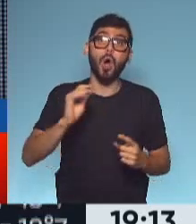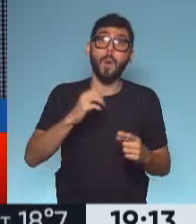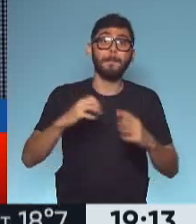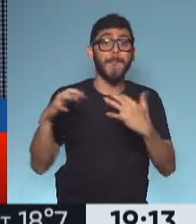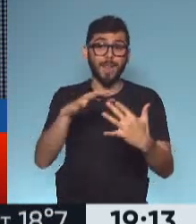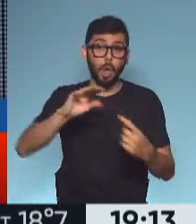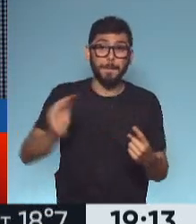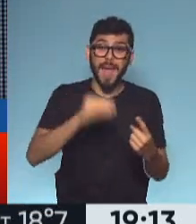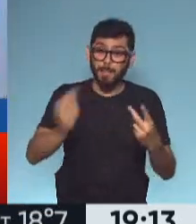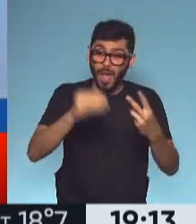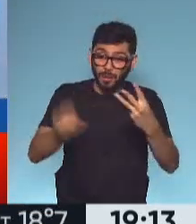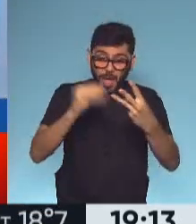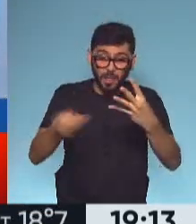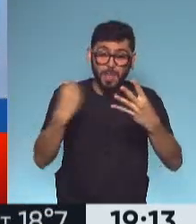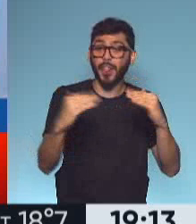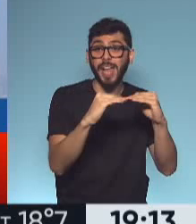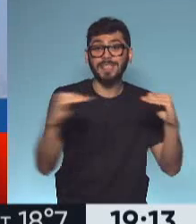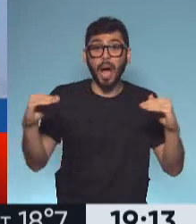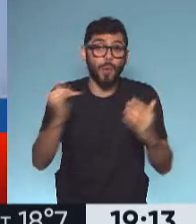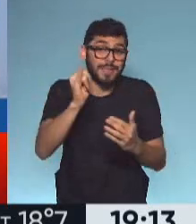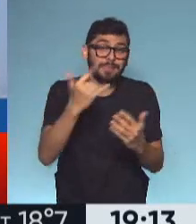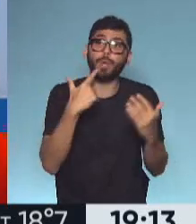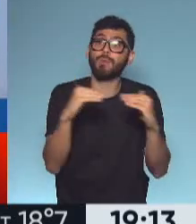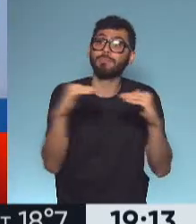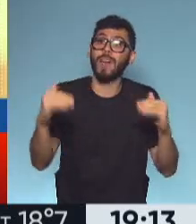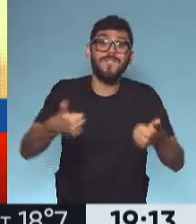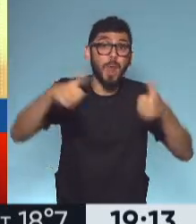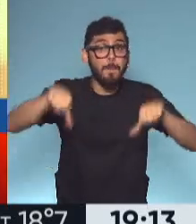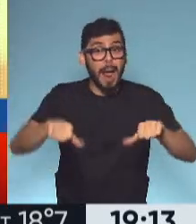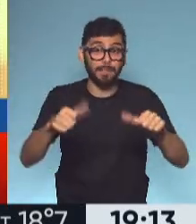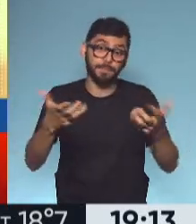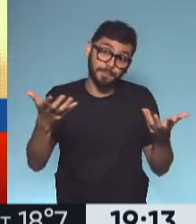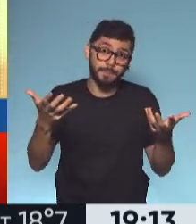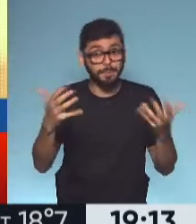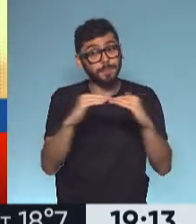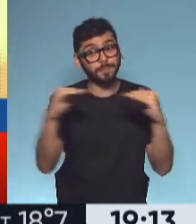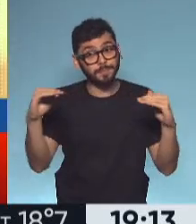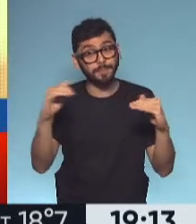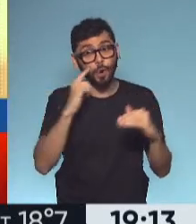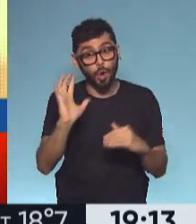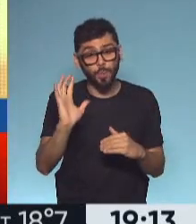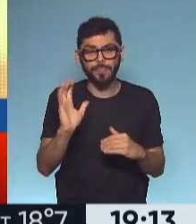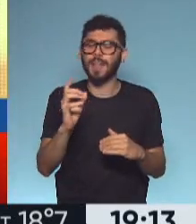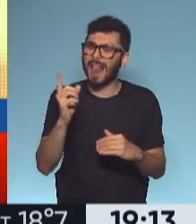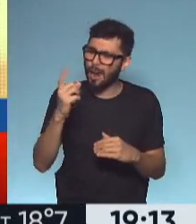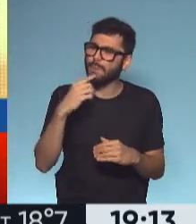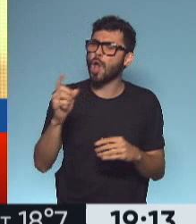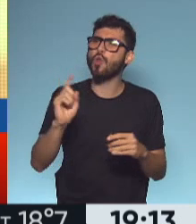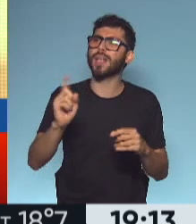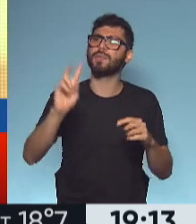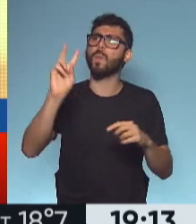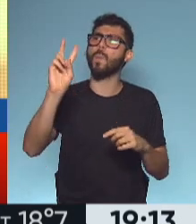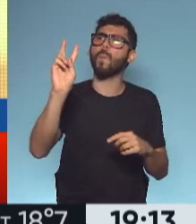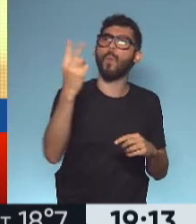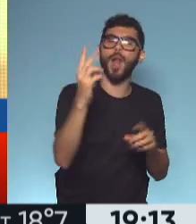Estás perdiendo todos los partidos 3-0. Sí, porque hay una cosa, Nico. Sí. Acá no es solamente un tema de bajar la cantidad de casos / muertes,